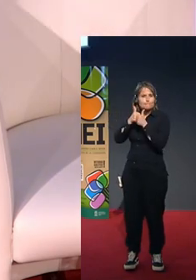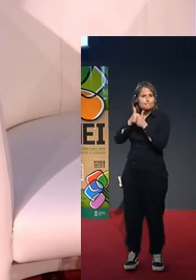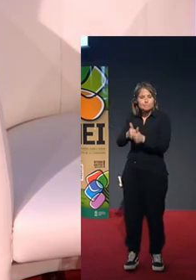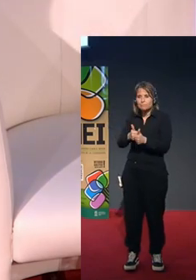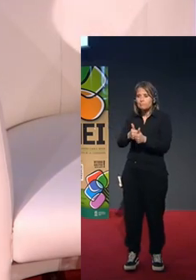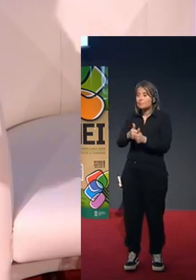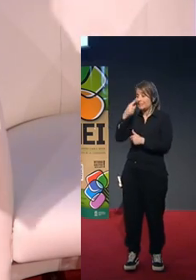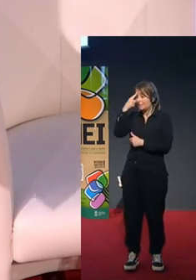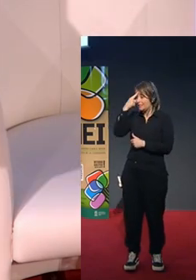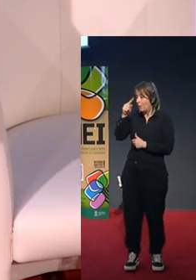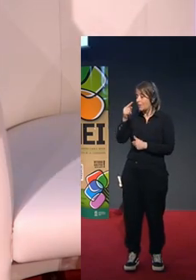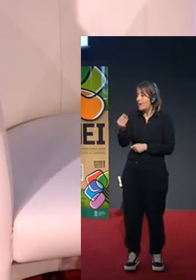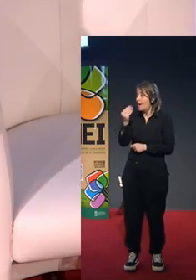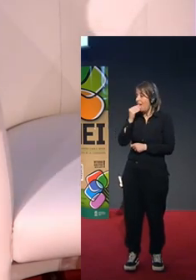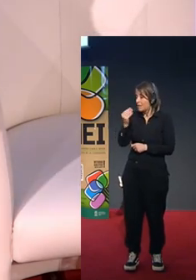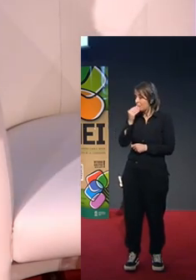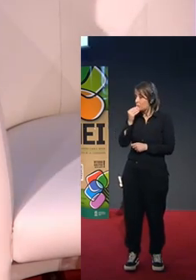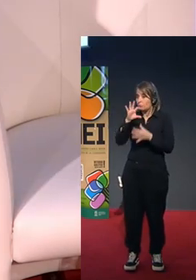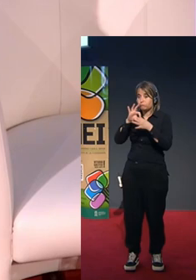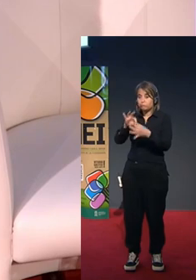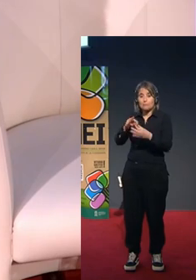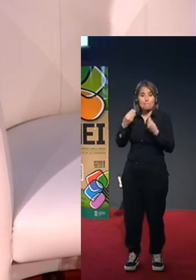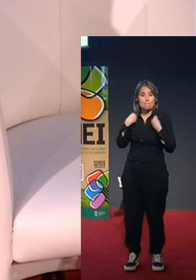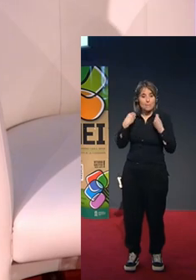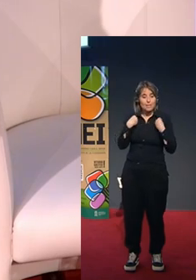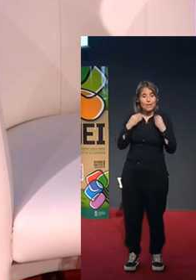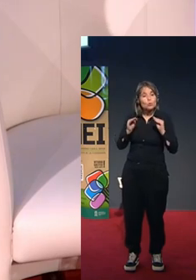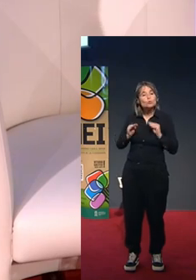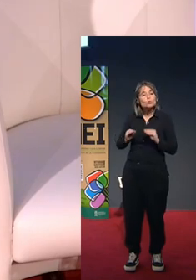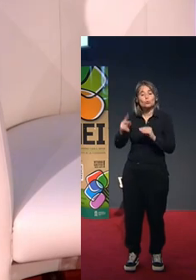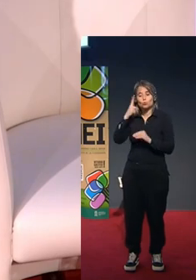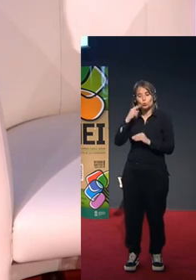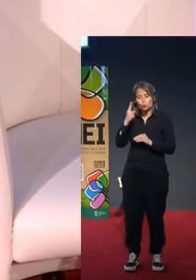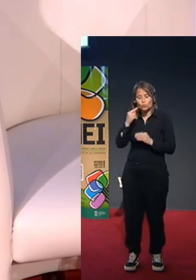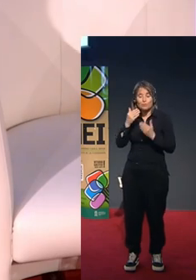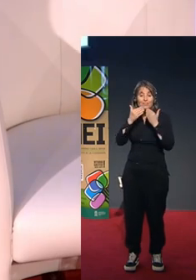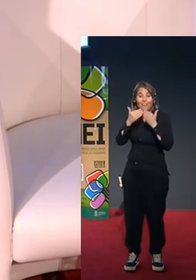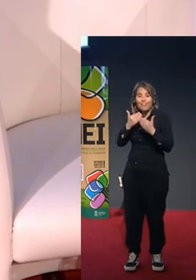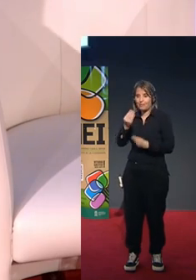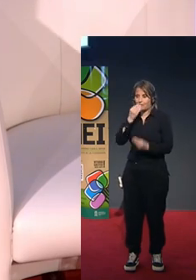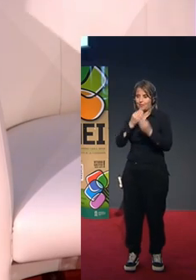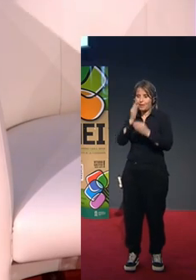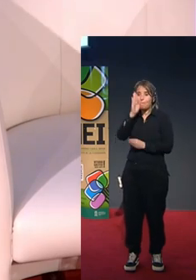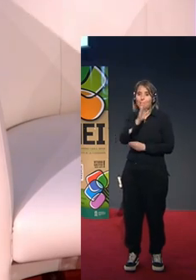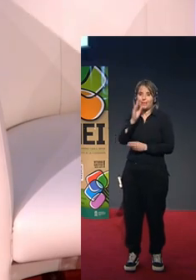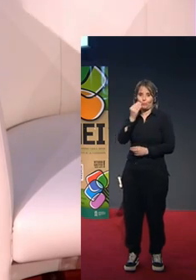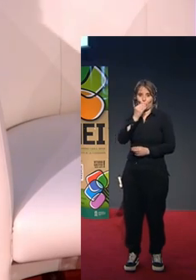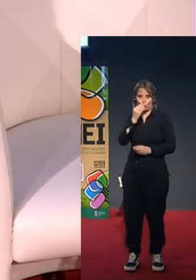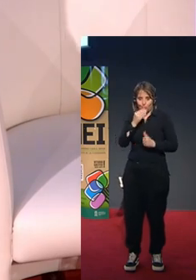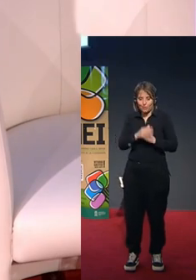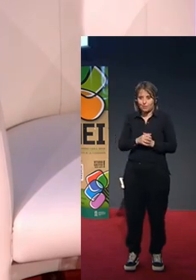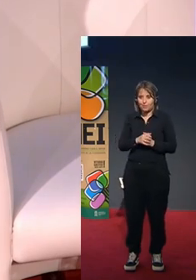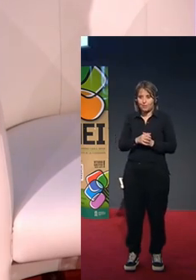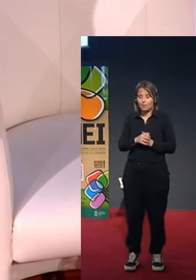conscientes de que el alimento es vida han ritualizado han agradecido y han bendecido la comida eso